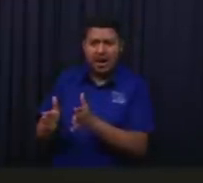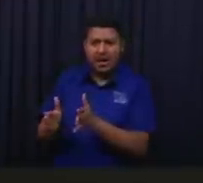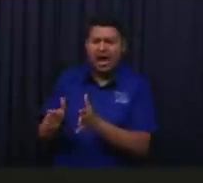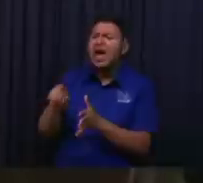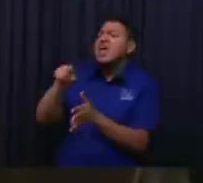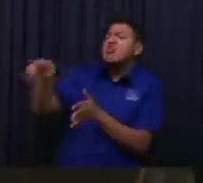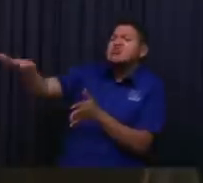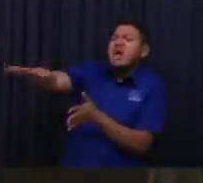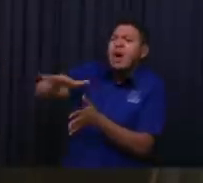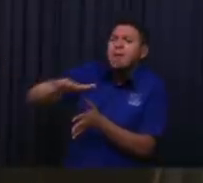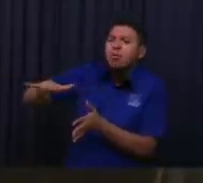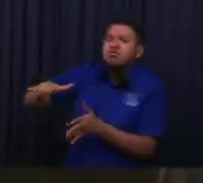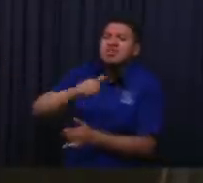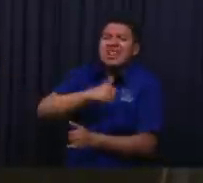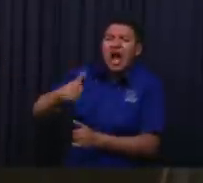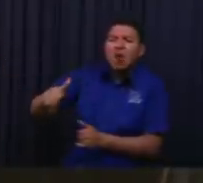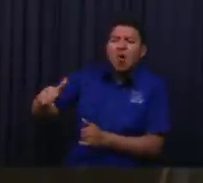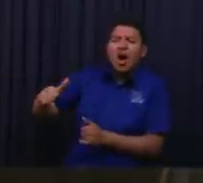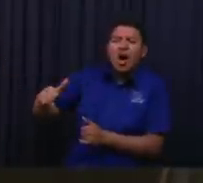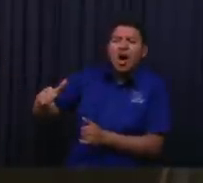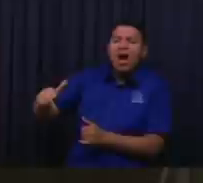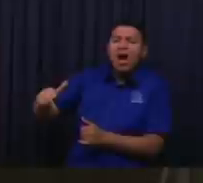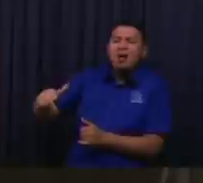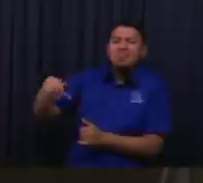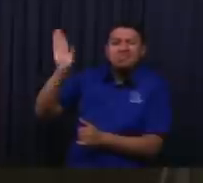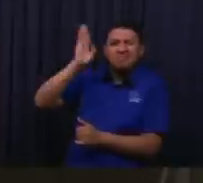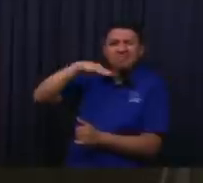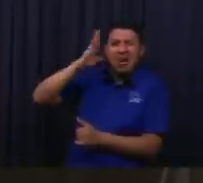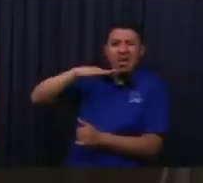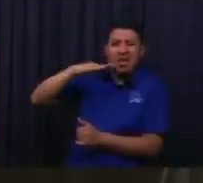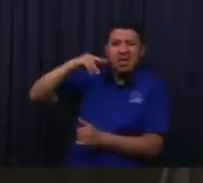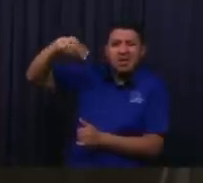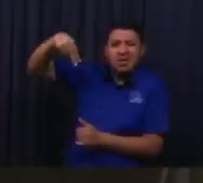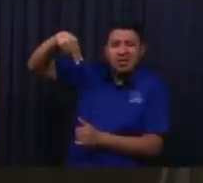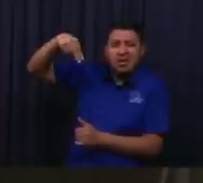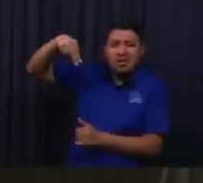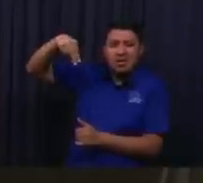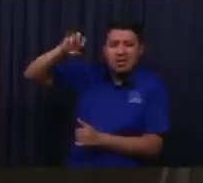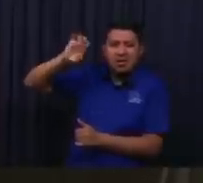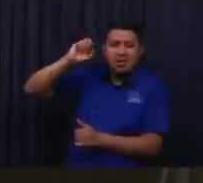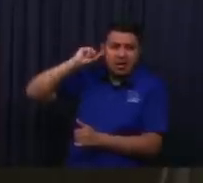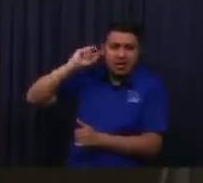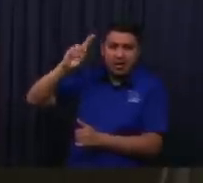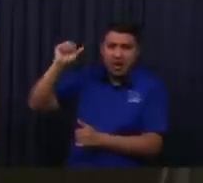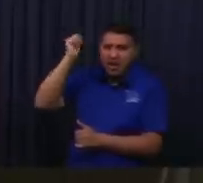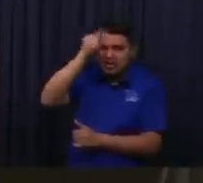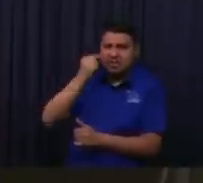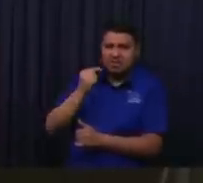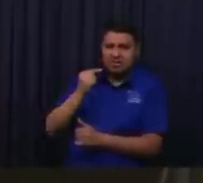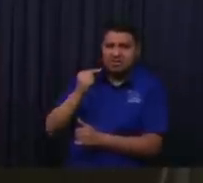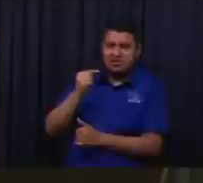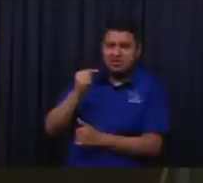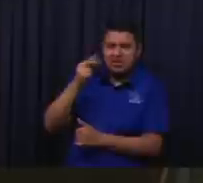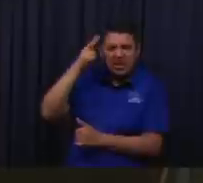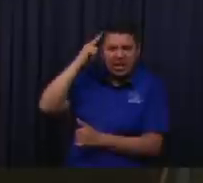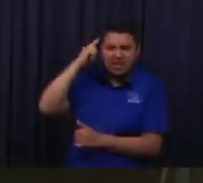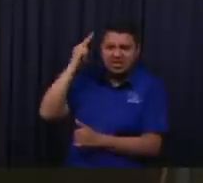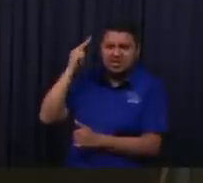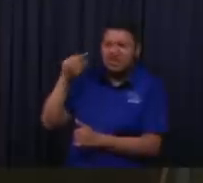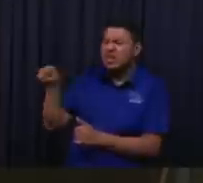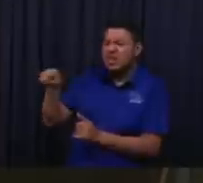con aguas negras? ¿Se haría su jugo de naranja?